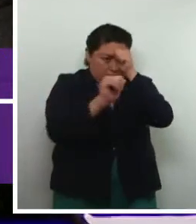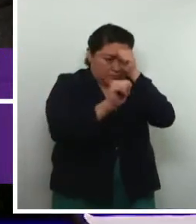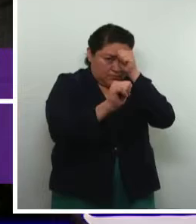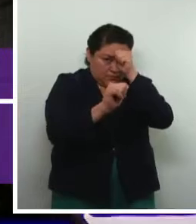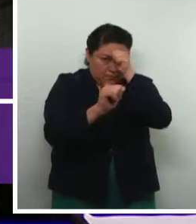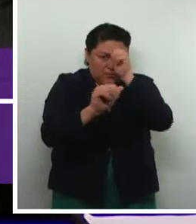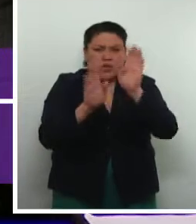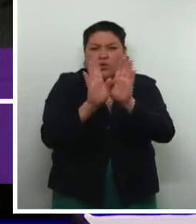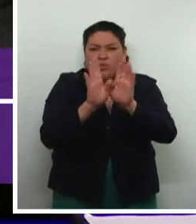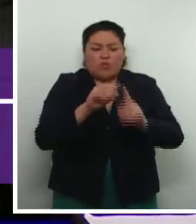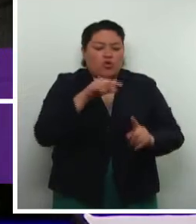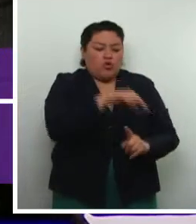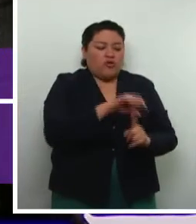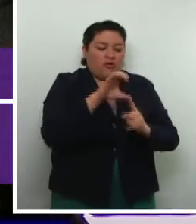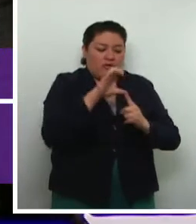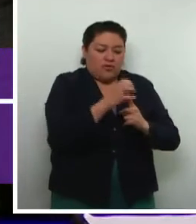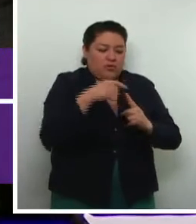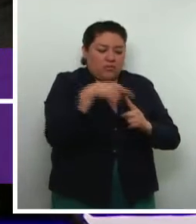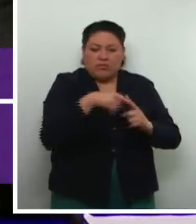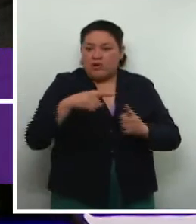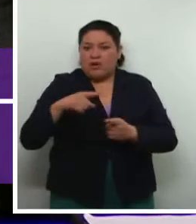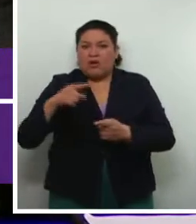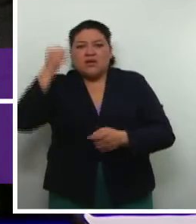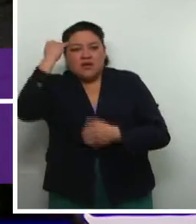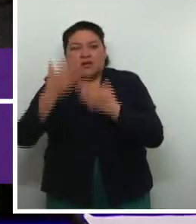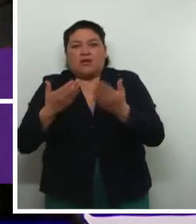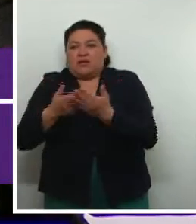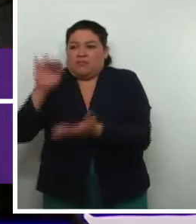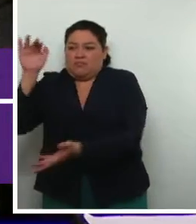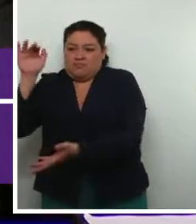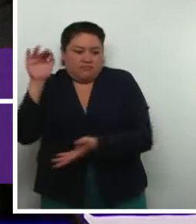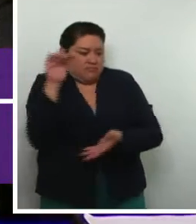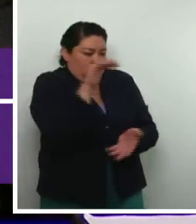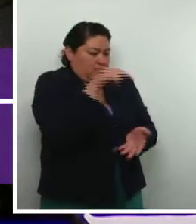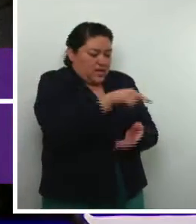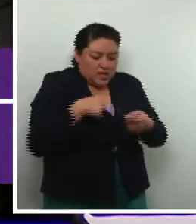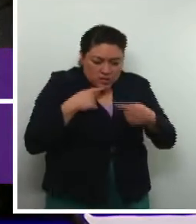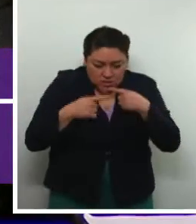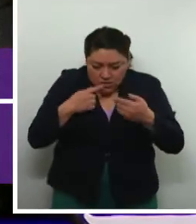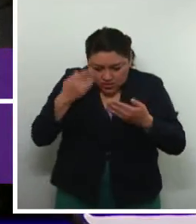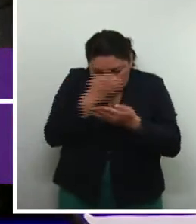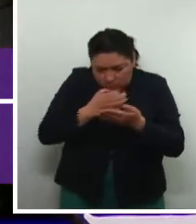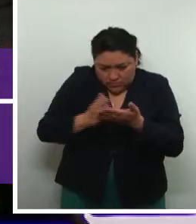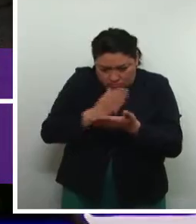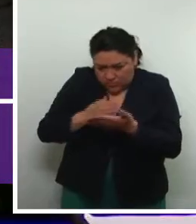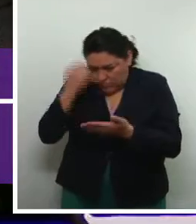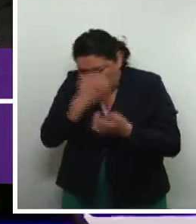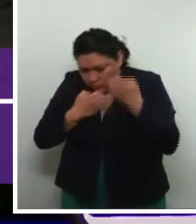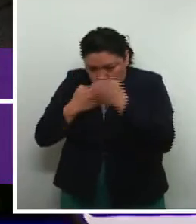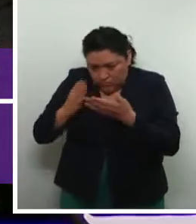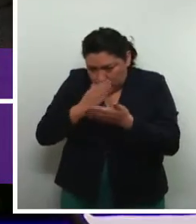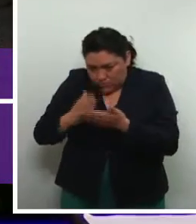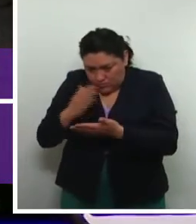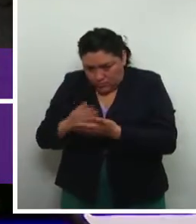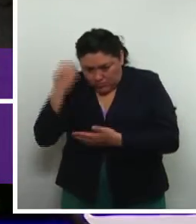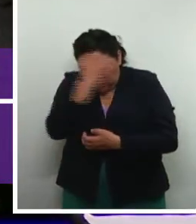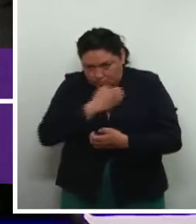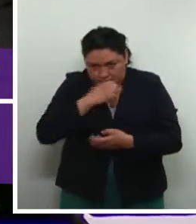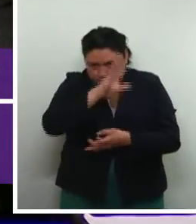comisión procesara el cúmulo de reservas que se han presentado en distintos artículos de los